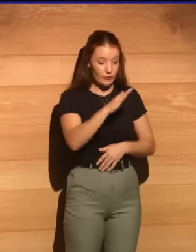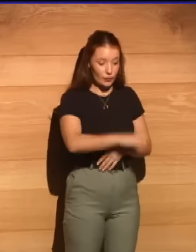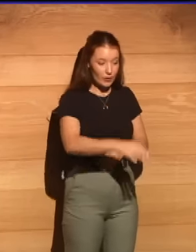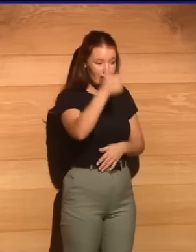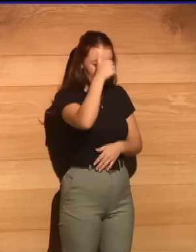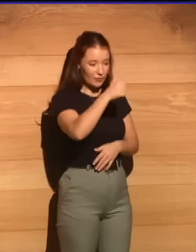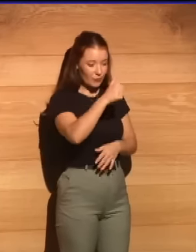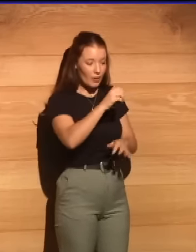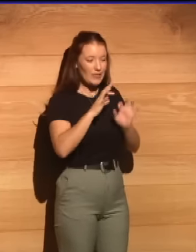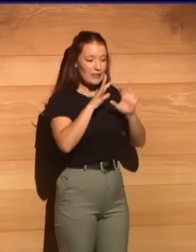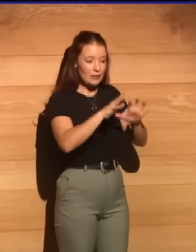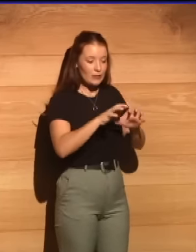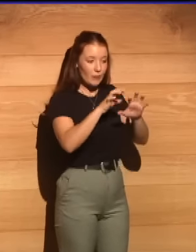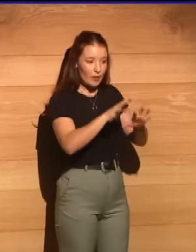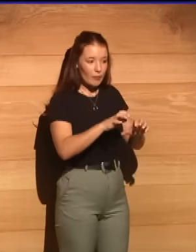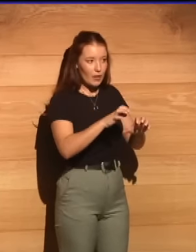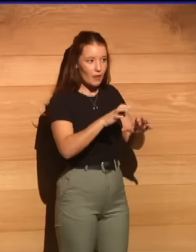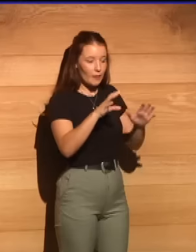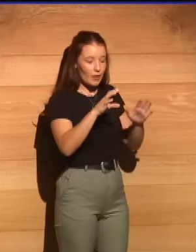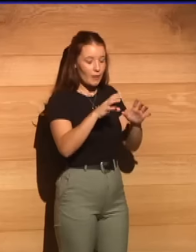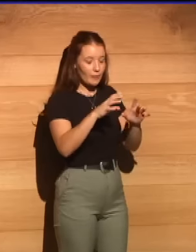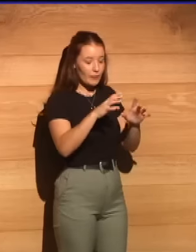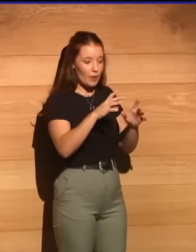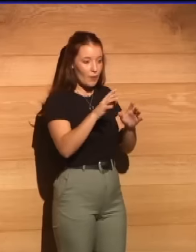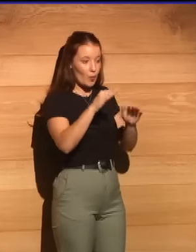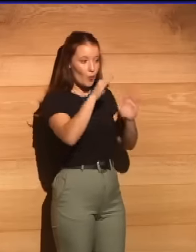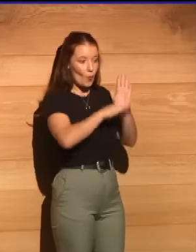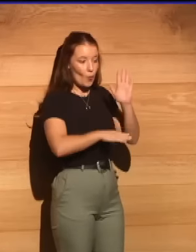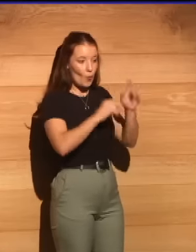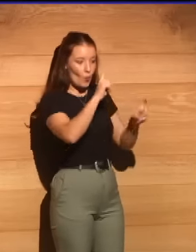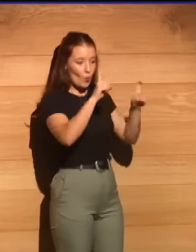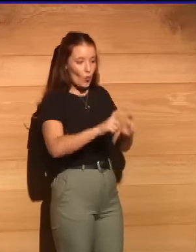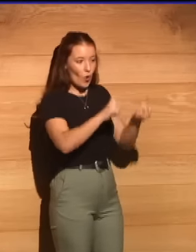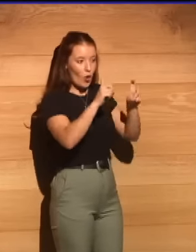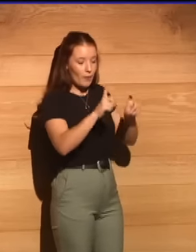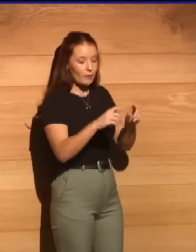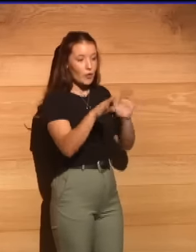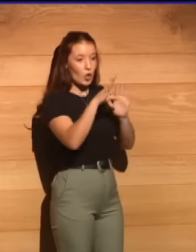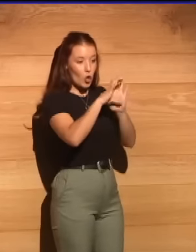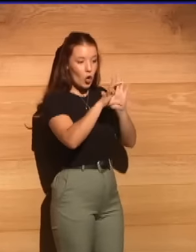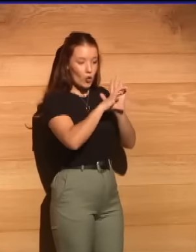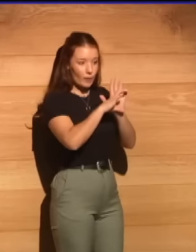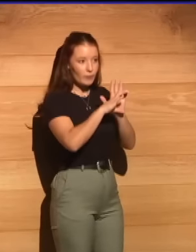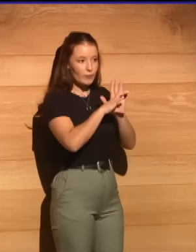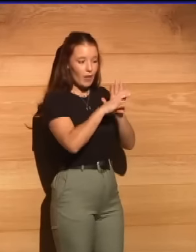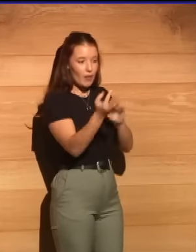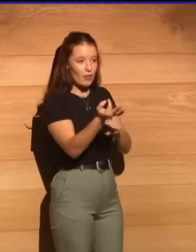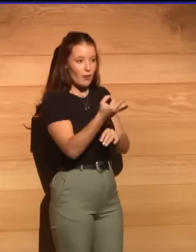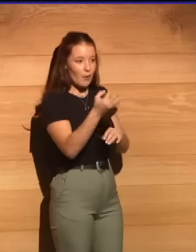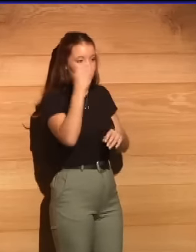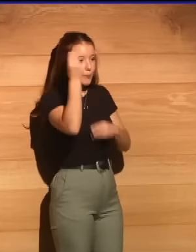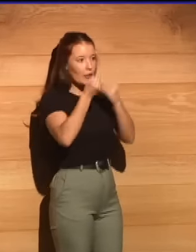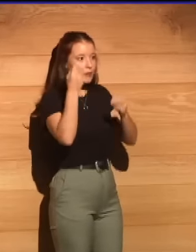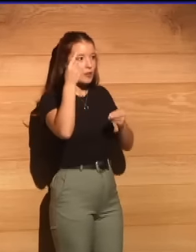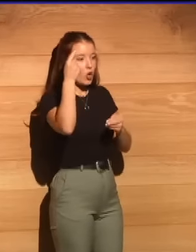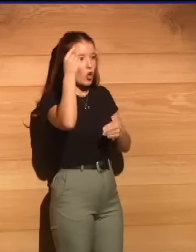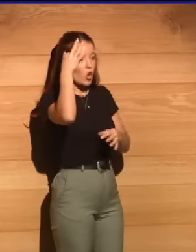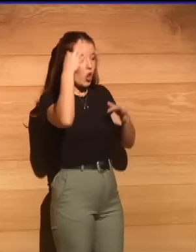código, tanto da el lenguaje. Lo que estás intentando es que entienda pensamiento lógico, que es lo que queda. Cuando estamos en un